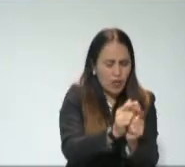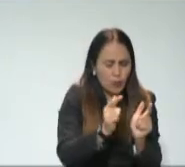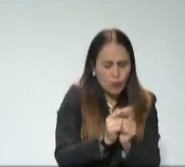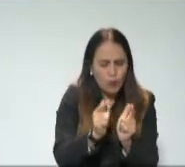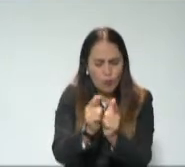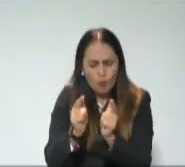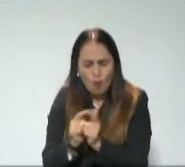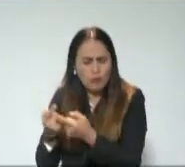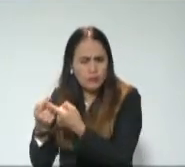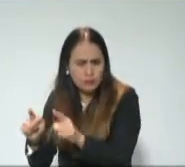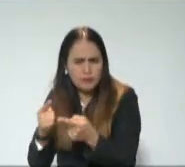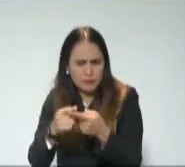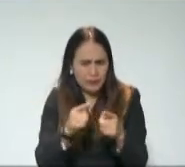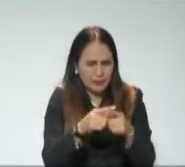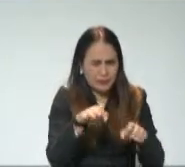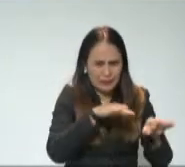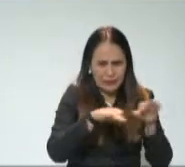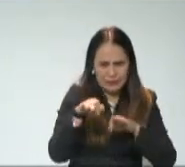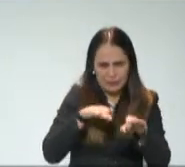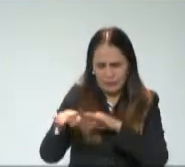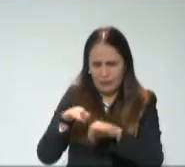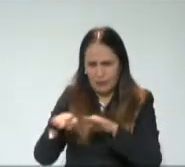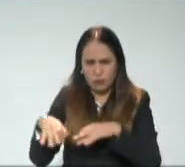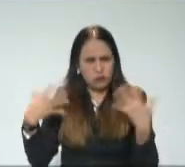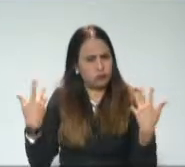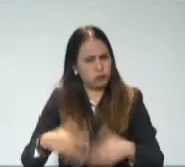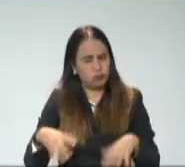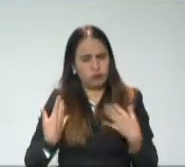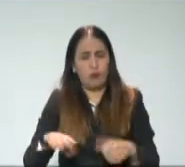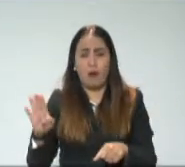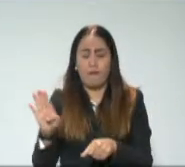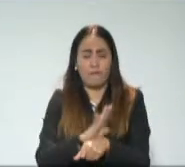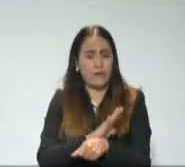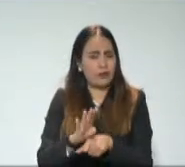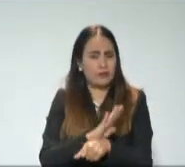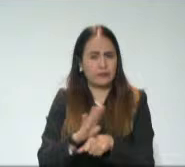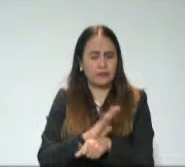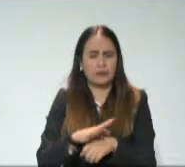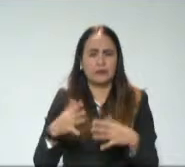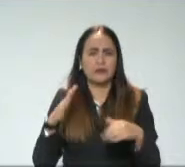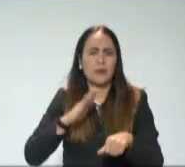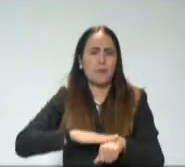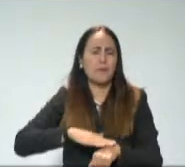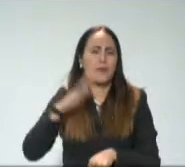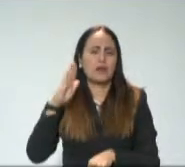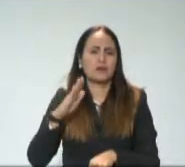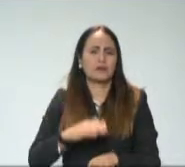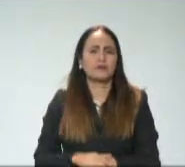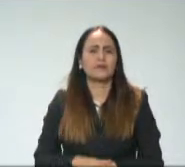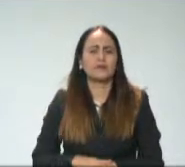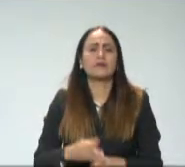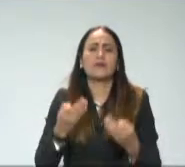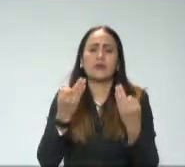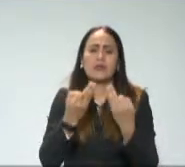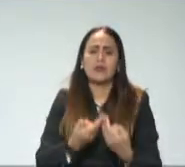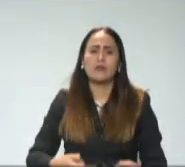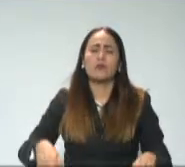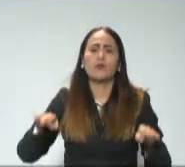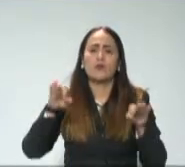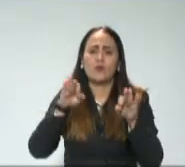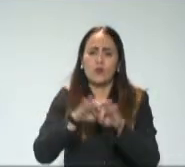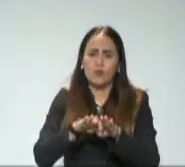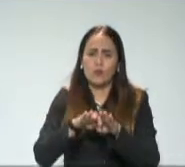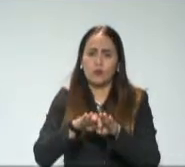multidisciplinarios pues es enorme y es es Es es muy importante Por eso que exista